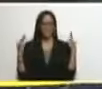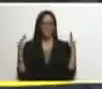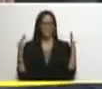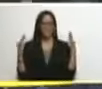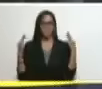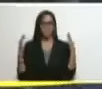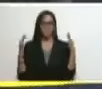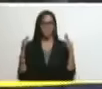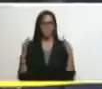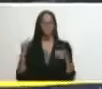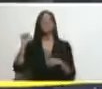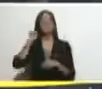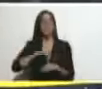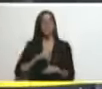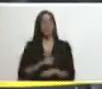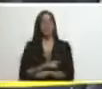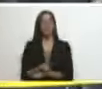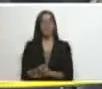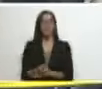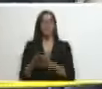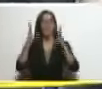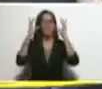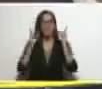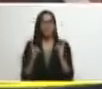Si era obligante la decisión,